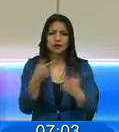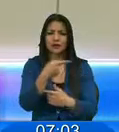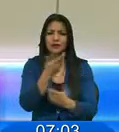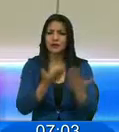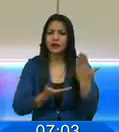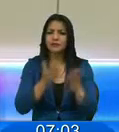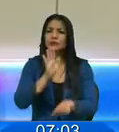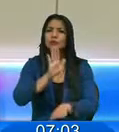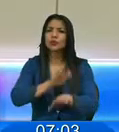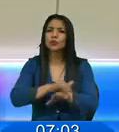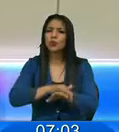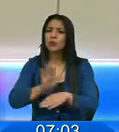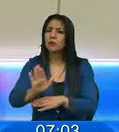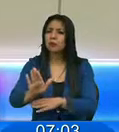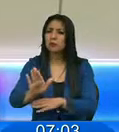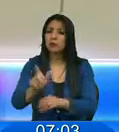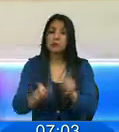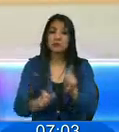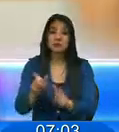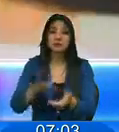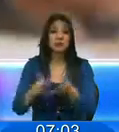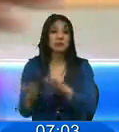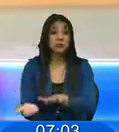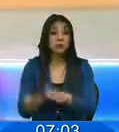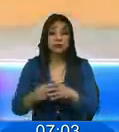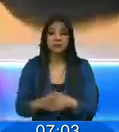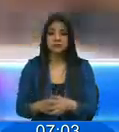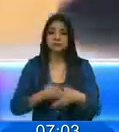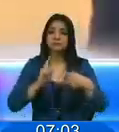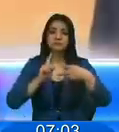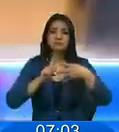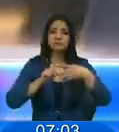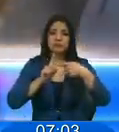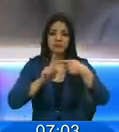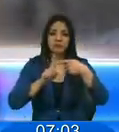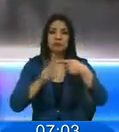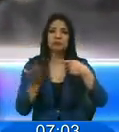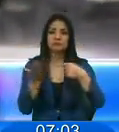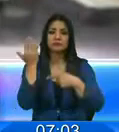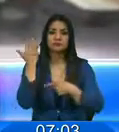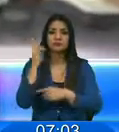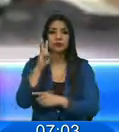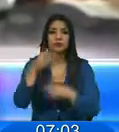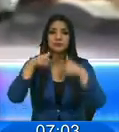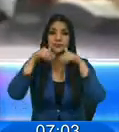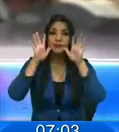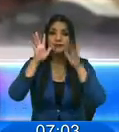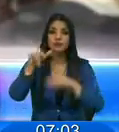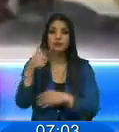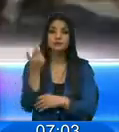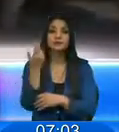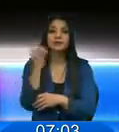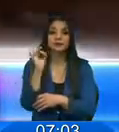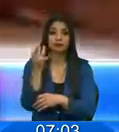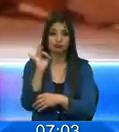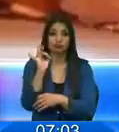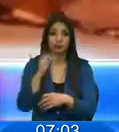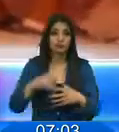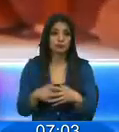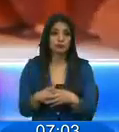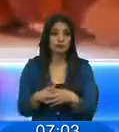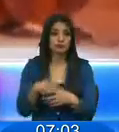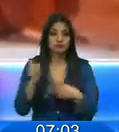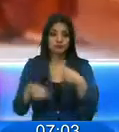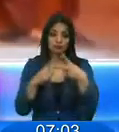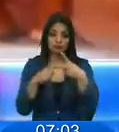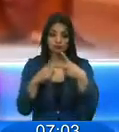en torno a hechos criminales. El primer suceso se registró el pasado 2 de diciembre del 2018, mientras que